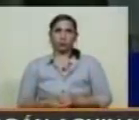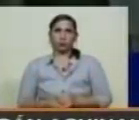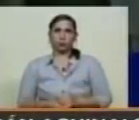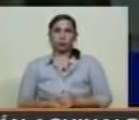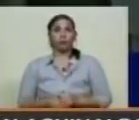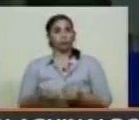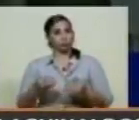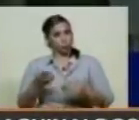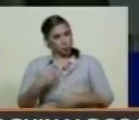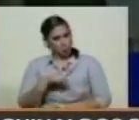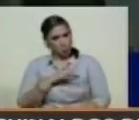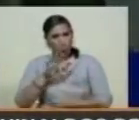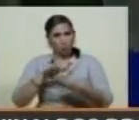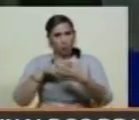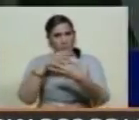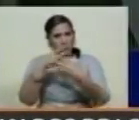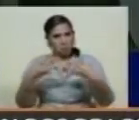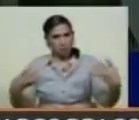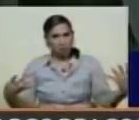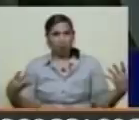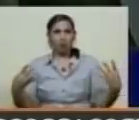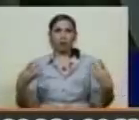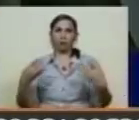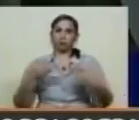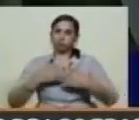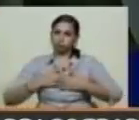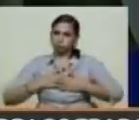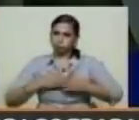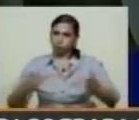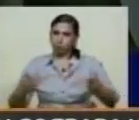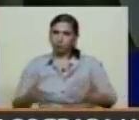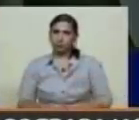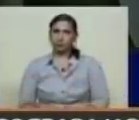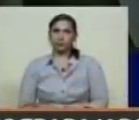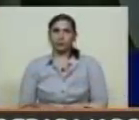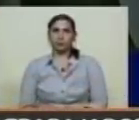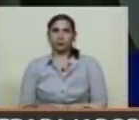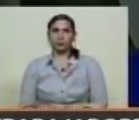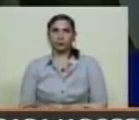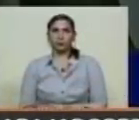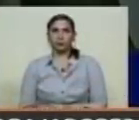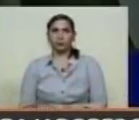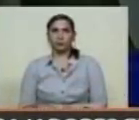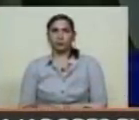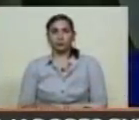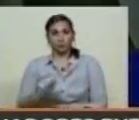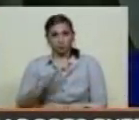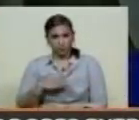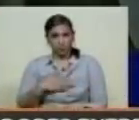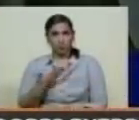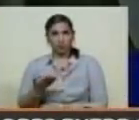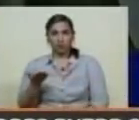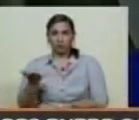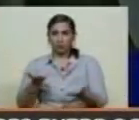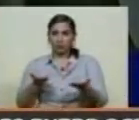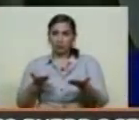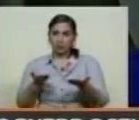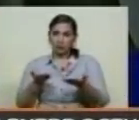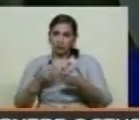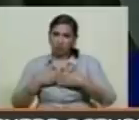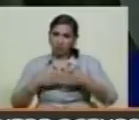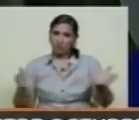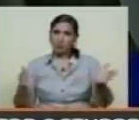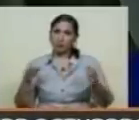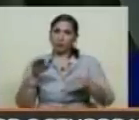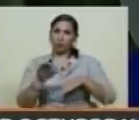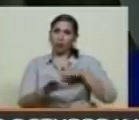generosidad, trayendo las experiencias que conocemos que pueden servir para seguir avanzando y